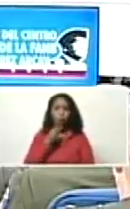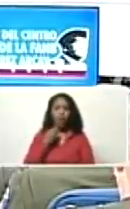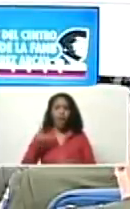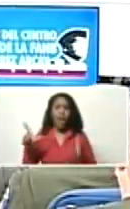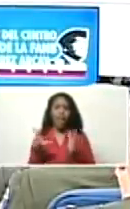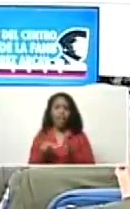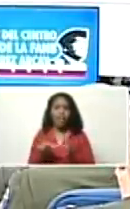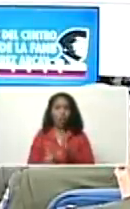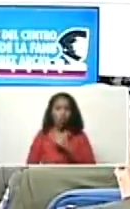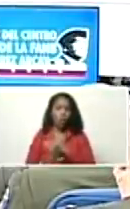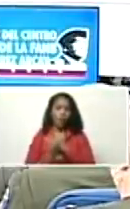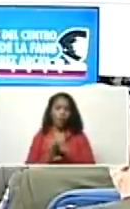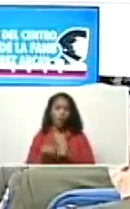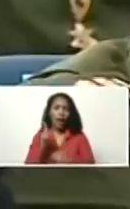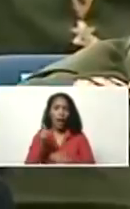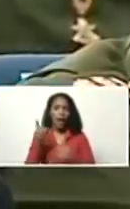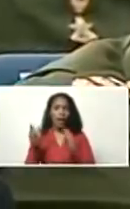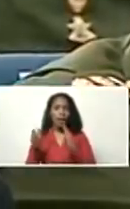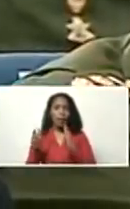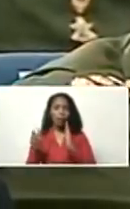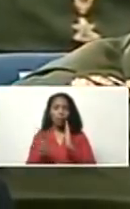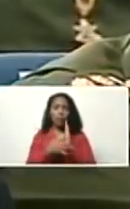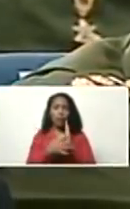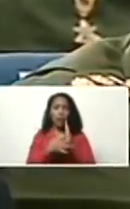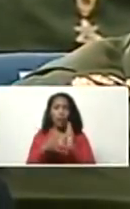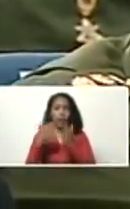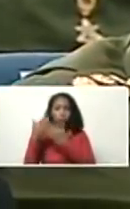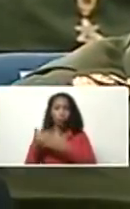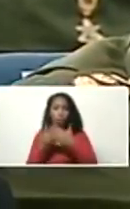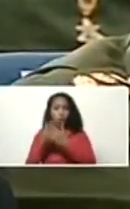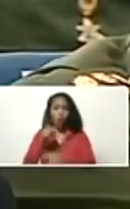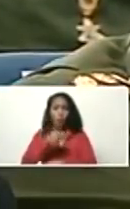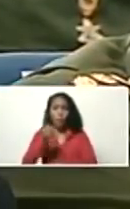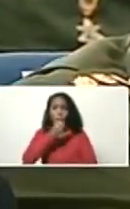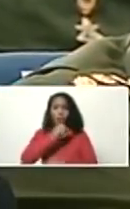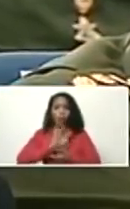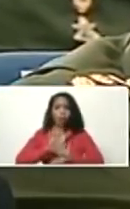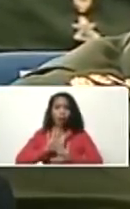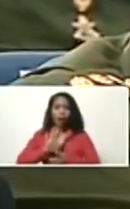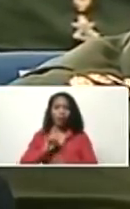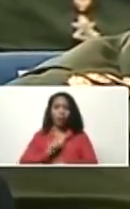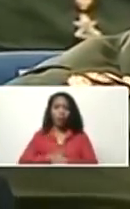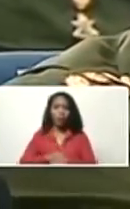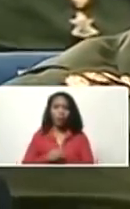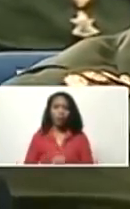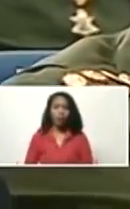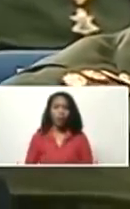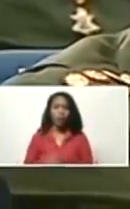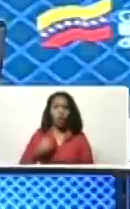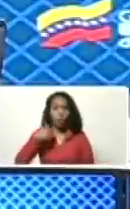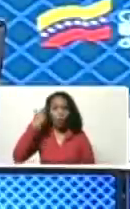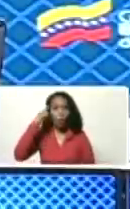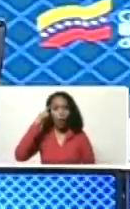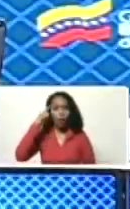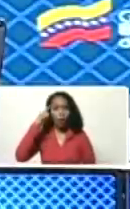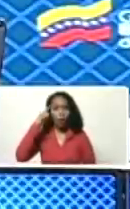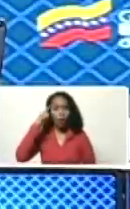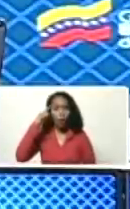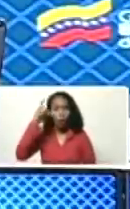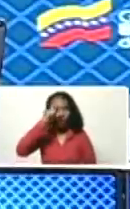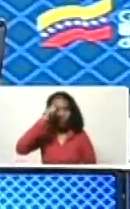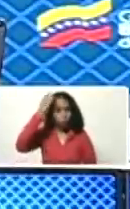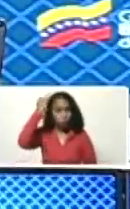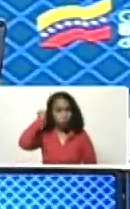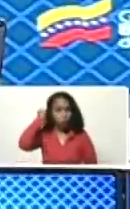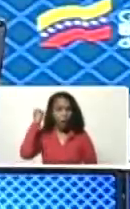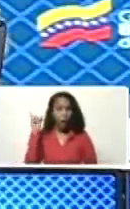todavía, en la técnica. No, eras periodista ya. Yo recuerdo a Alfred Nazaré.